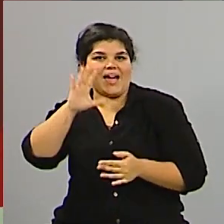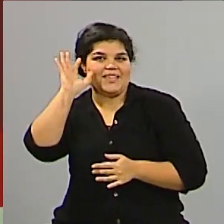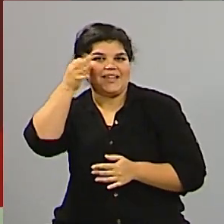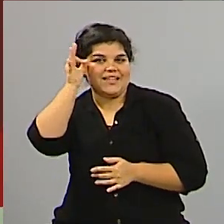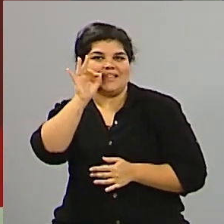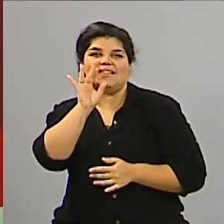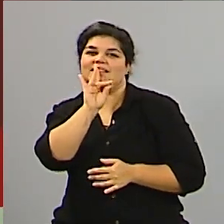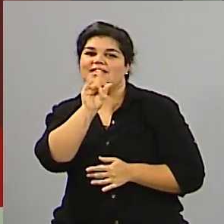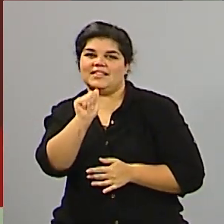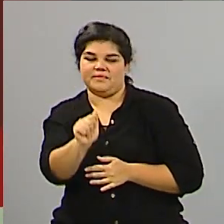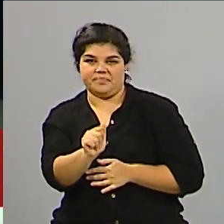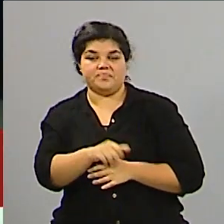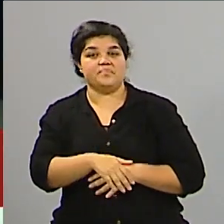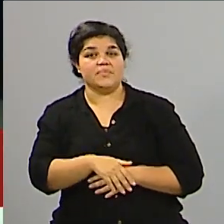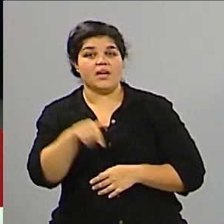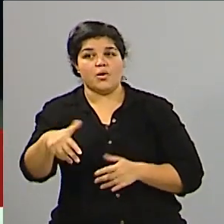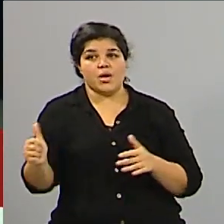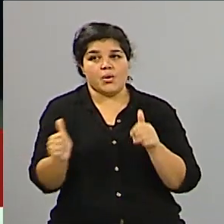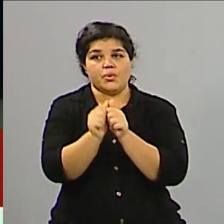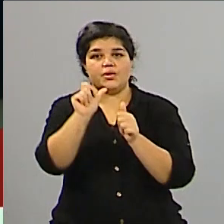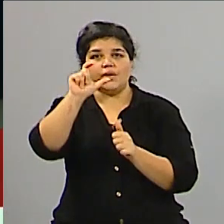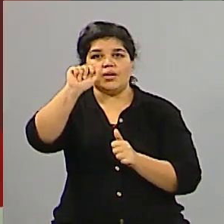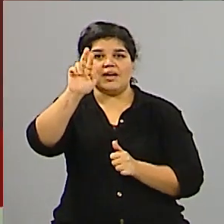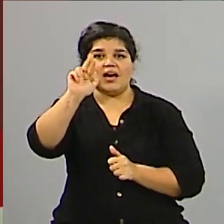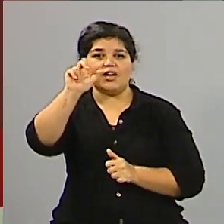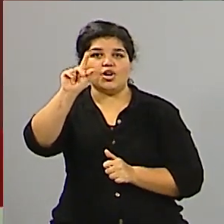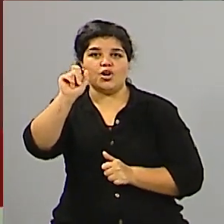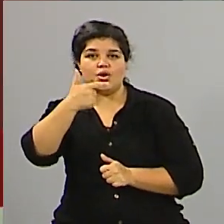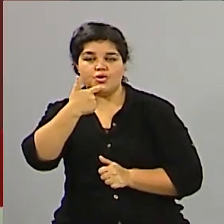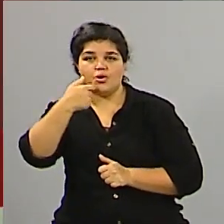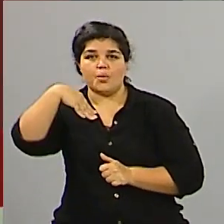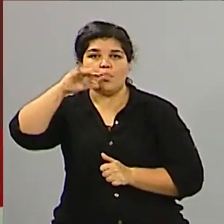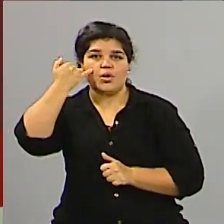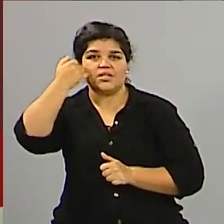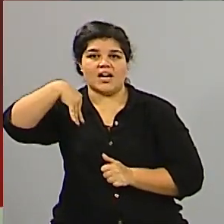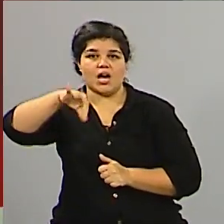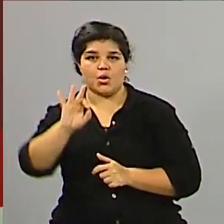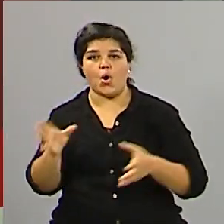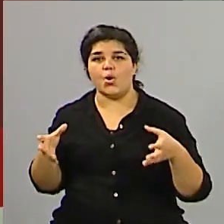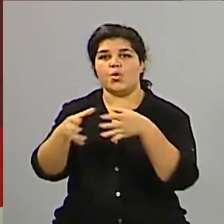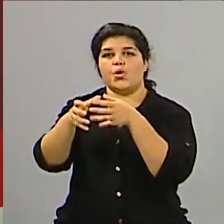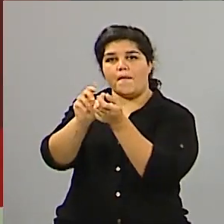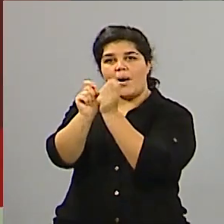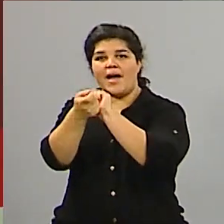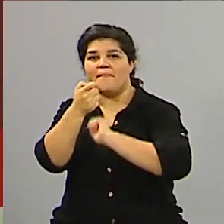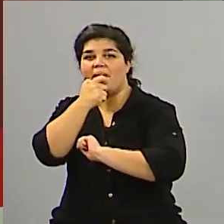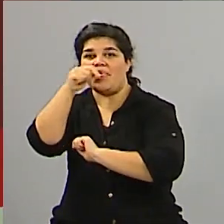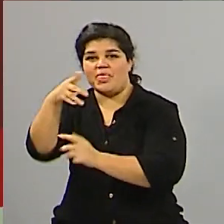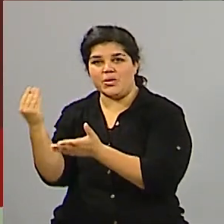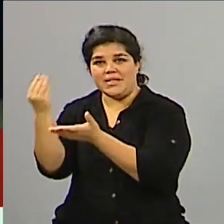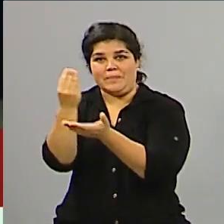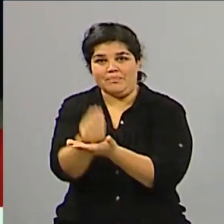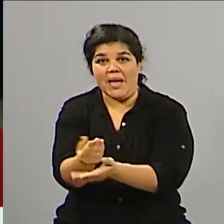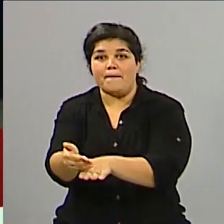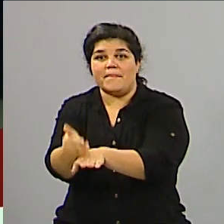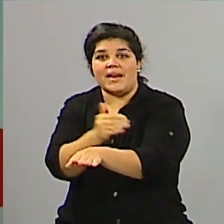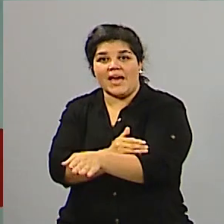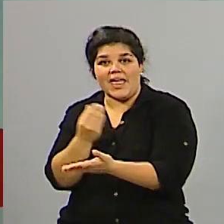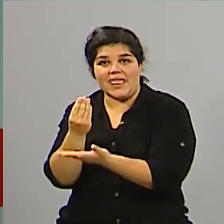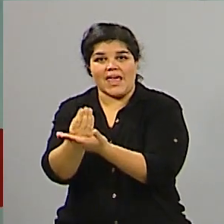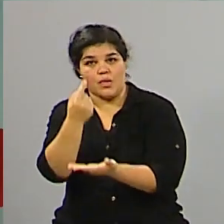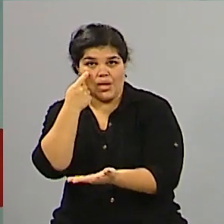mucho turismo también por la conveniencia del cambio del peso. Eso es lo que está trayendo muchos chilenos acá. Entonces tampoco es